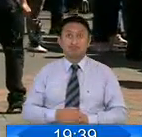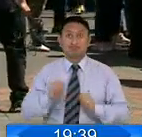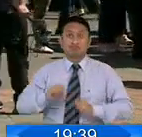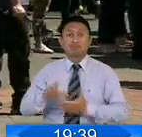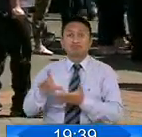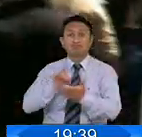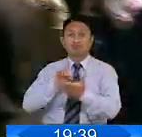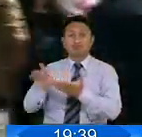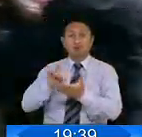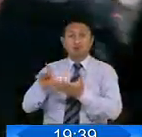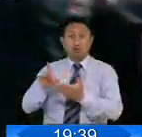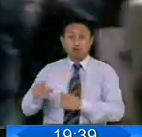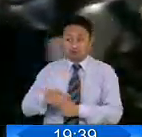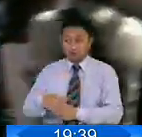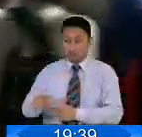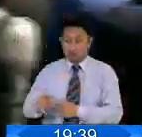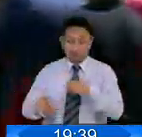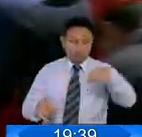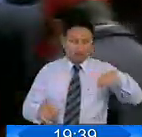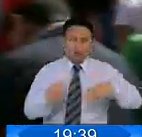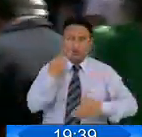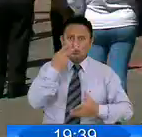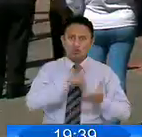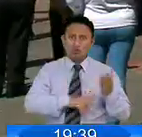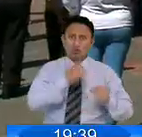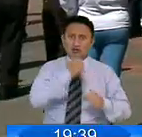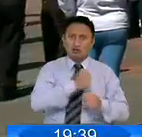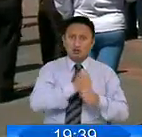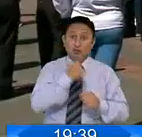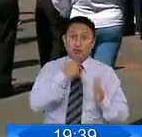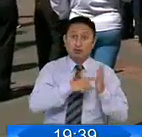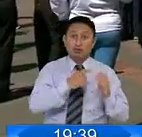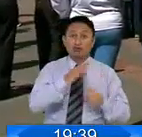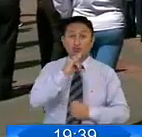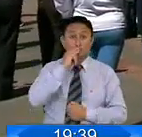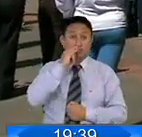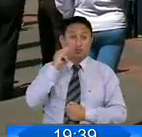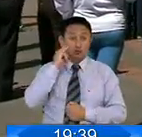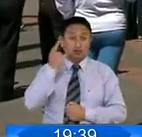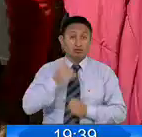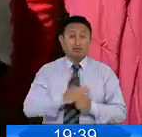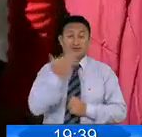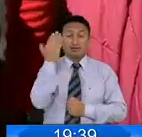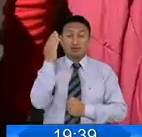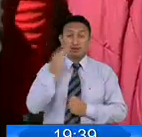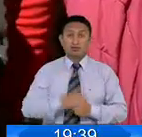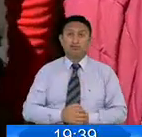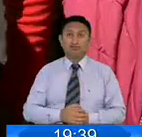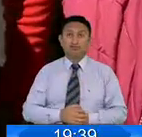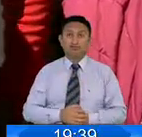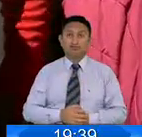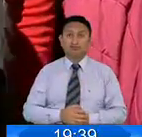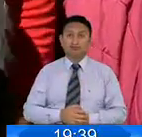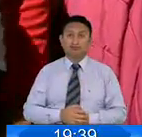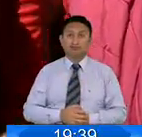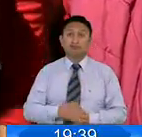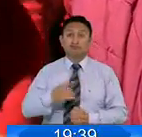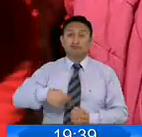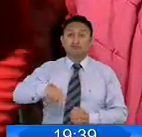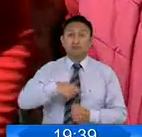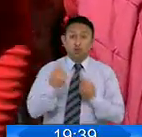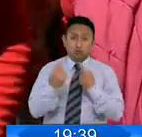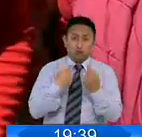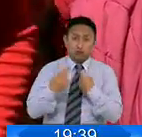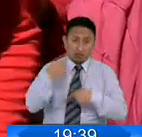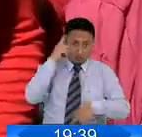carga laboral para los trabajadores en hospitales como el Vaca Ortiz y Eugenio Espejo. Hablar de una mesa de diálogo para llegar a acuerdos ha